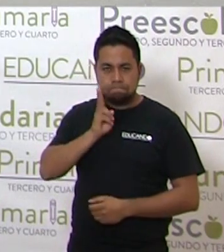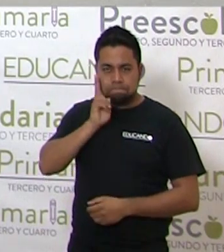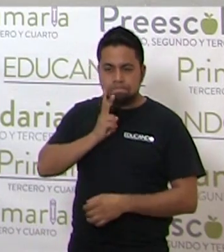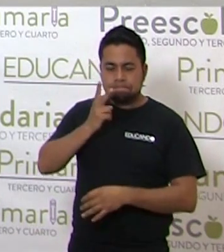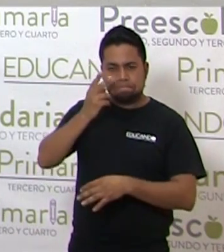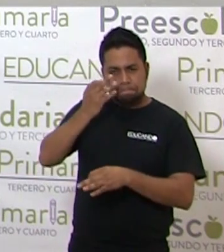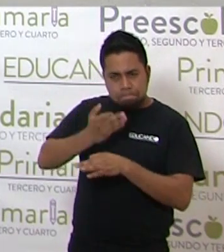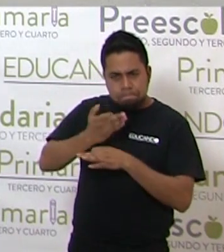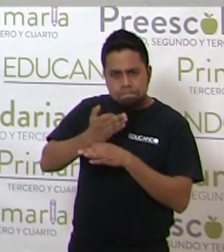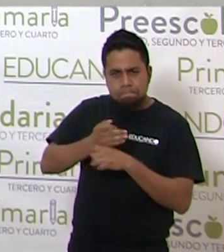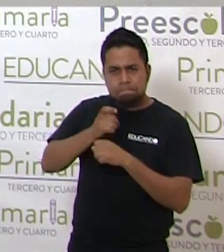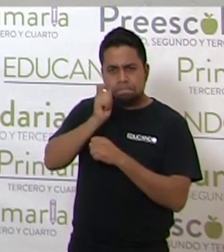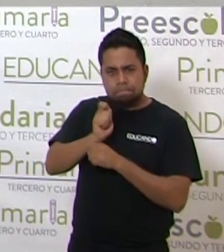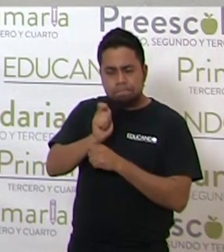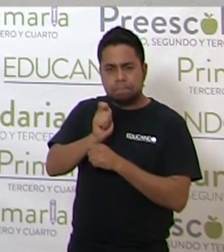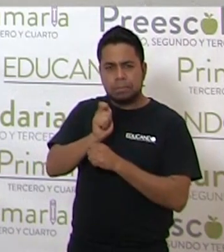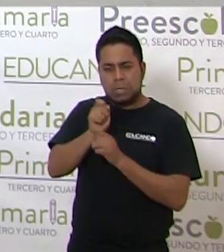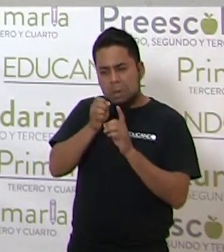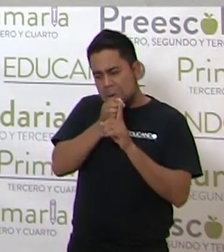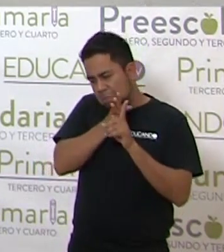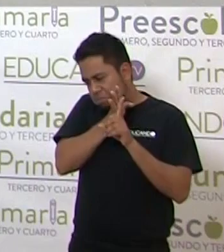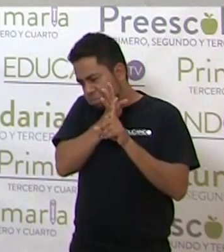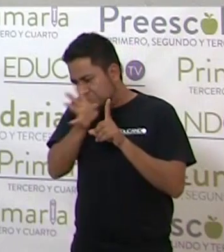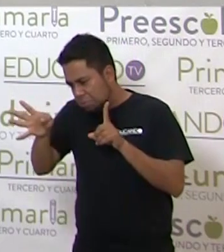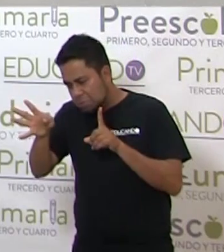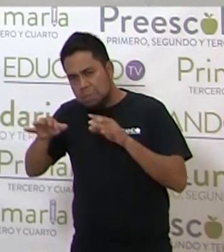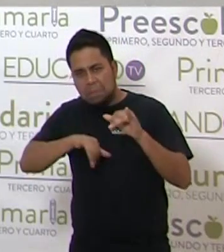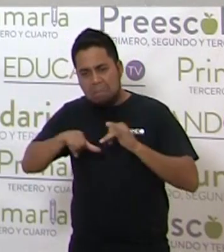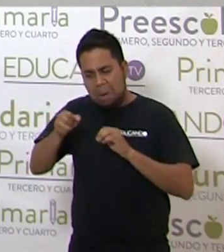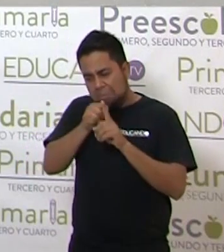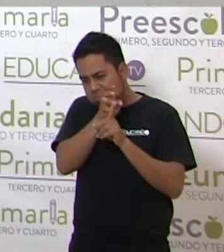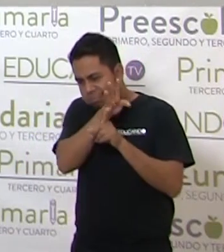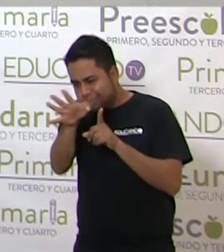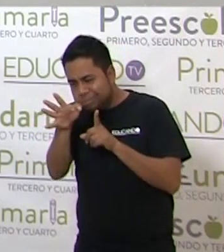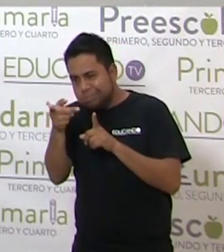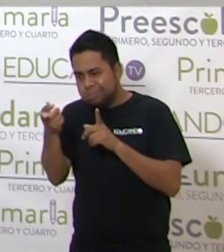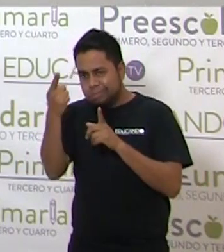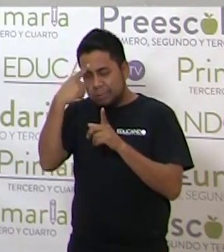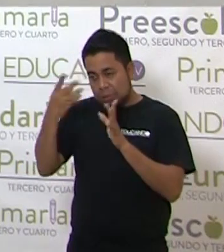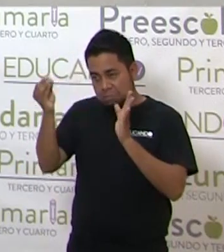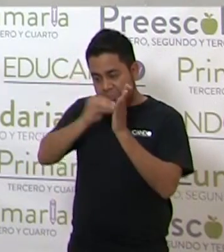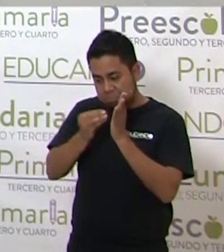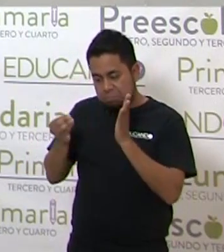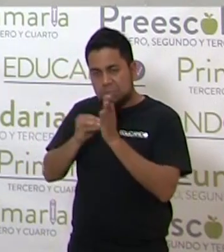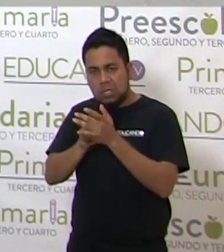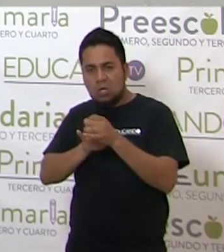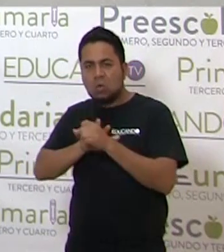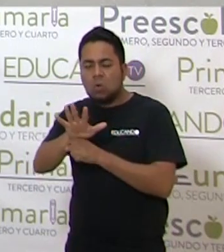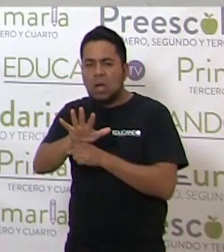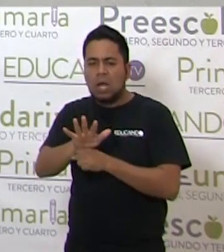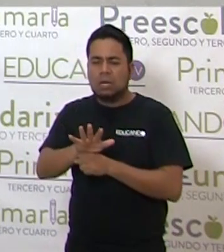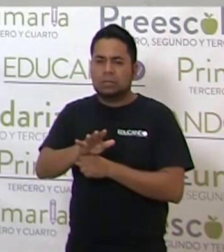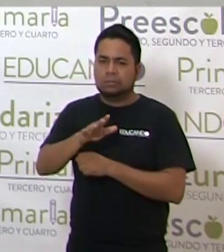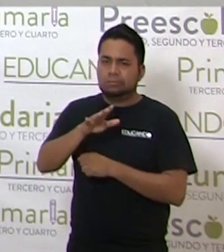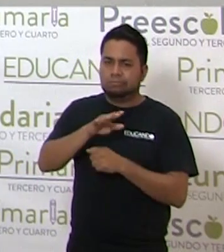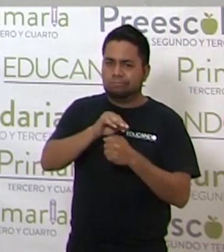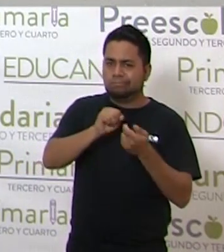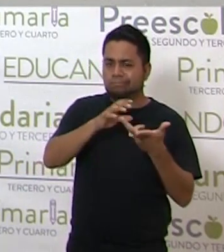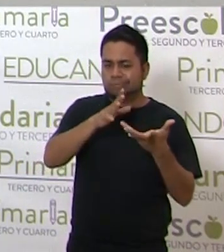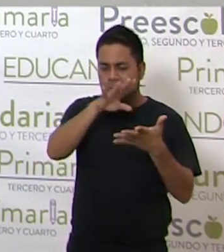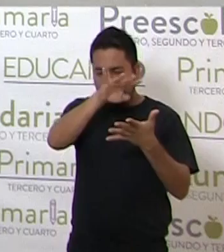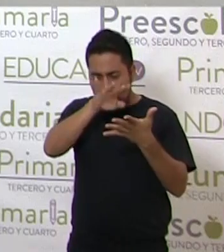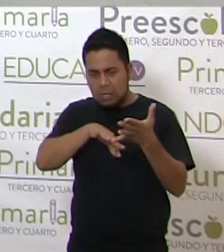que pueda recoger así de manera general qué es un texto expositivo y cuáles son